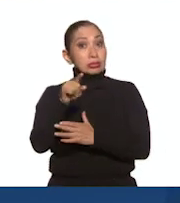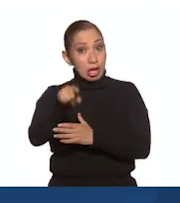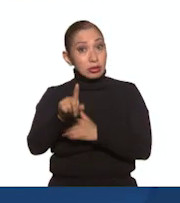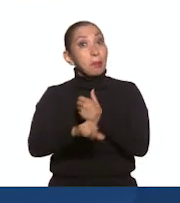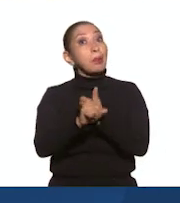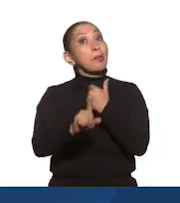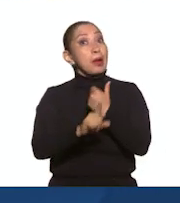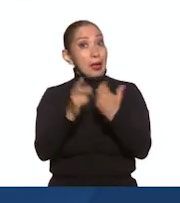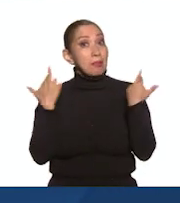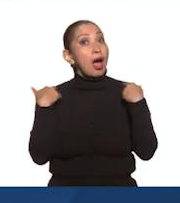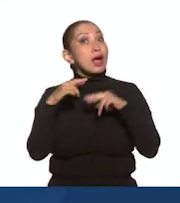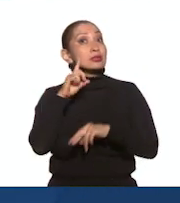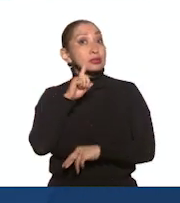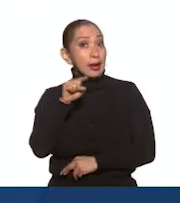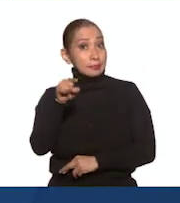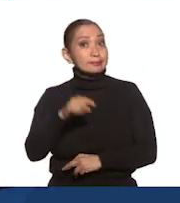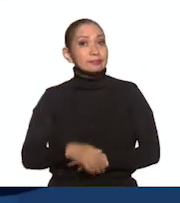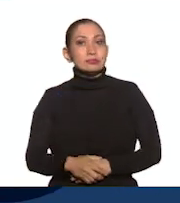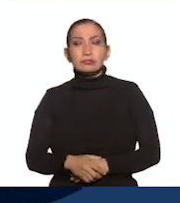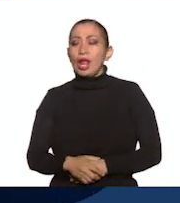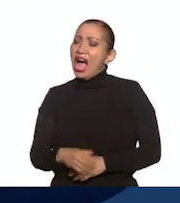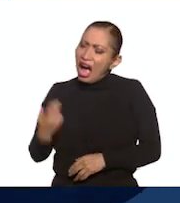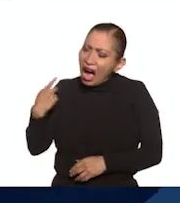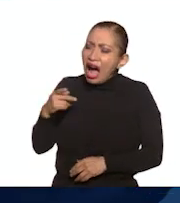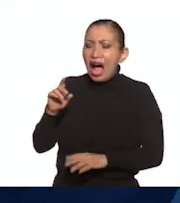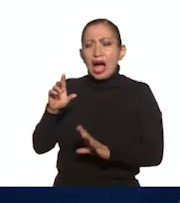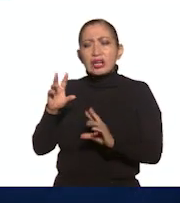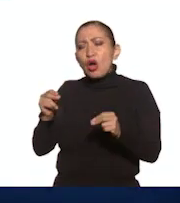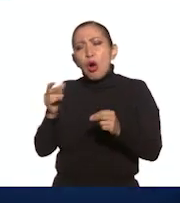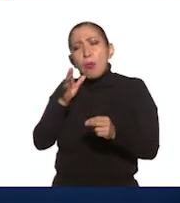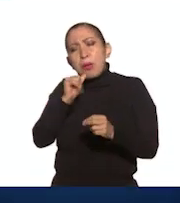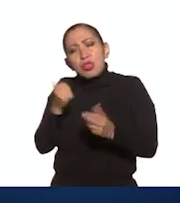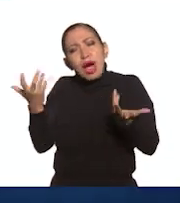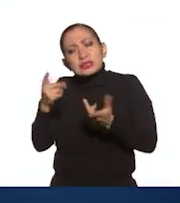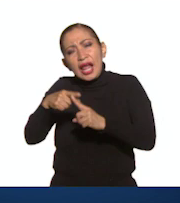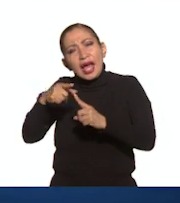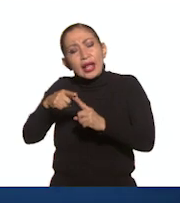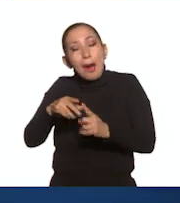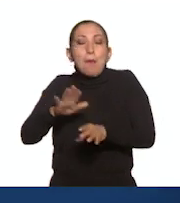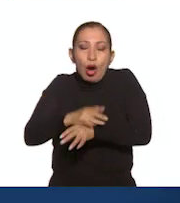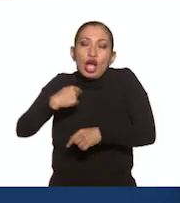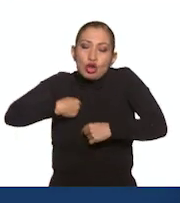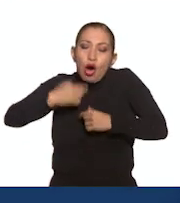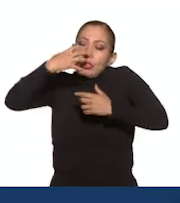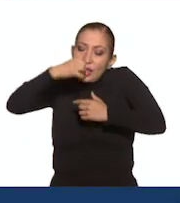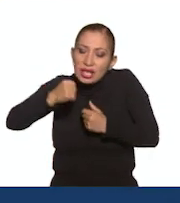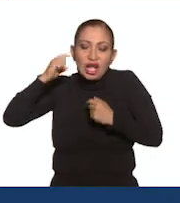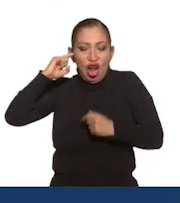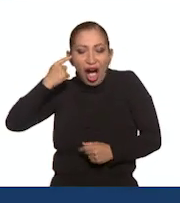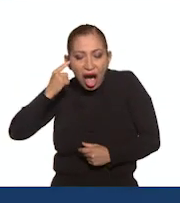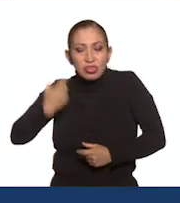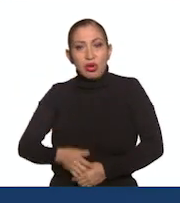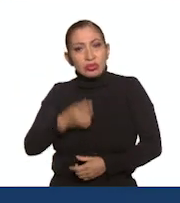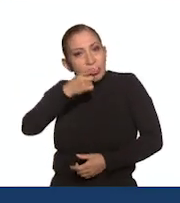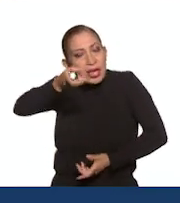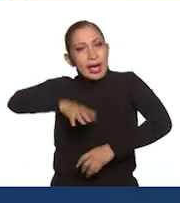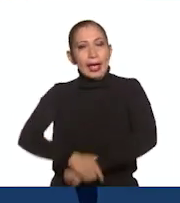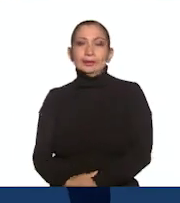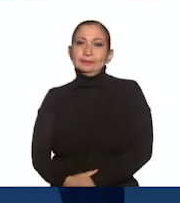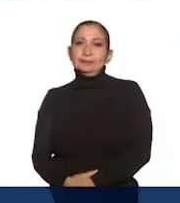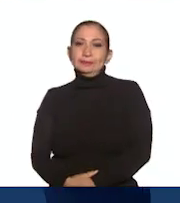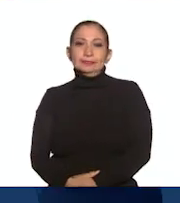trayendo problemas con tu maestra. No, pero pues es que no las puedo hacer porque estoy triste y enojado, le estoy